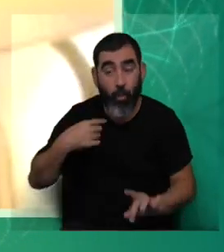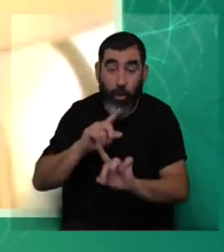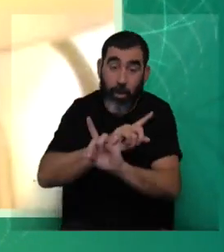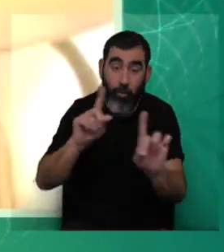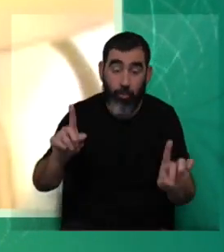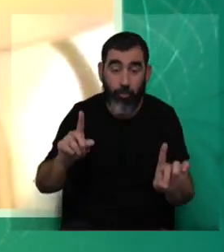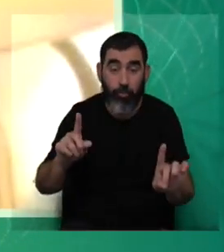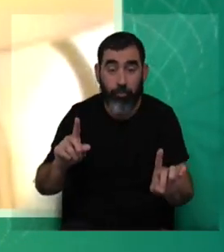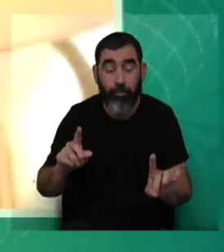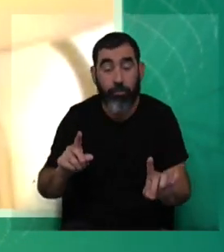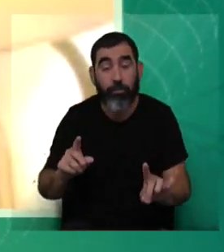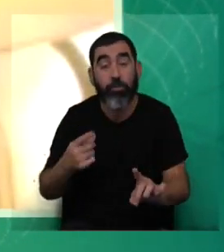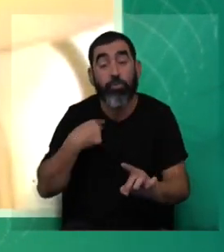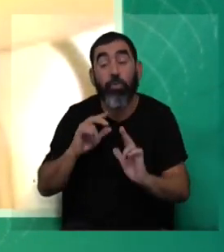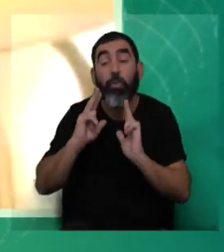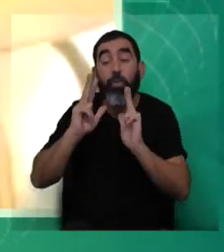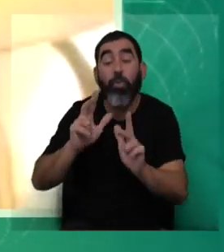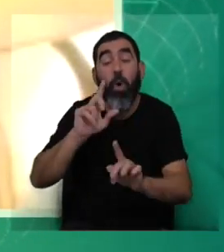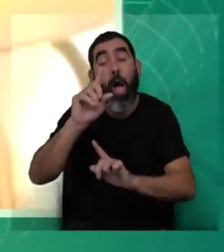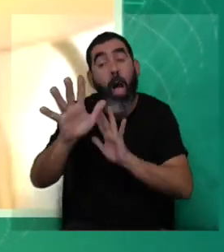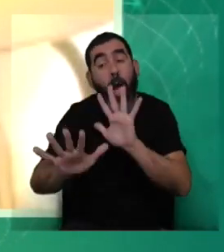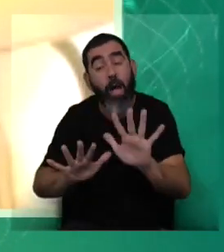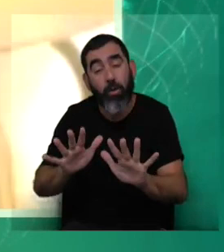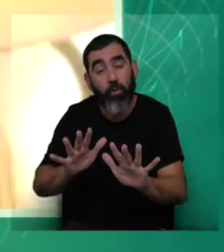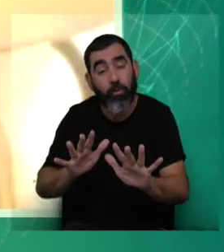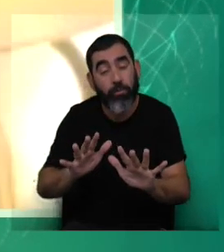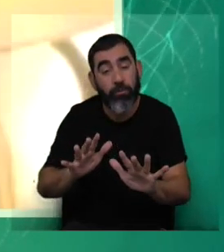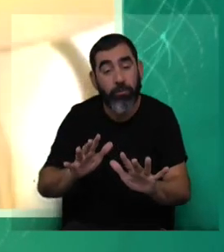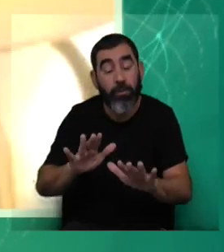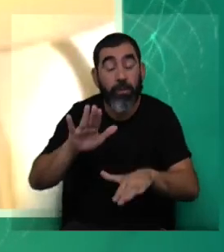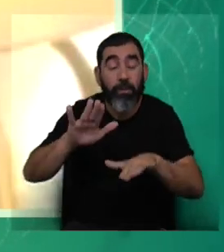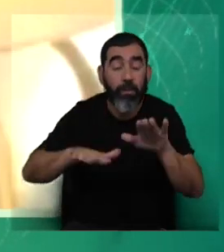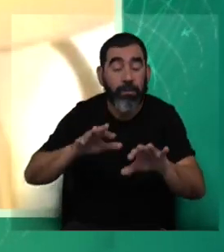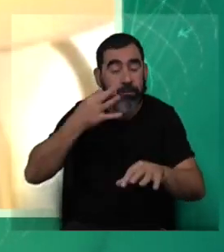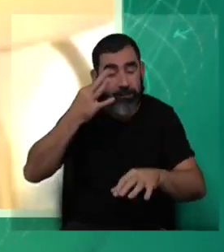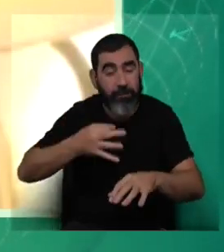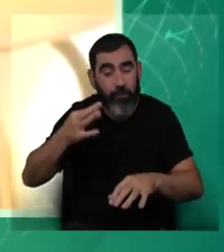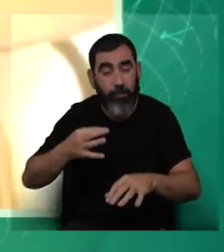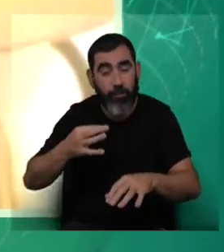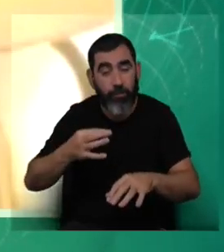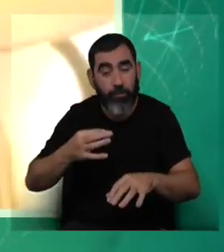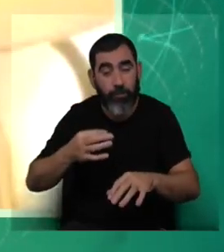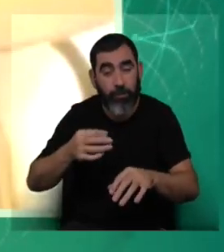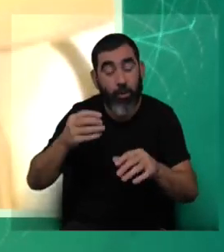sea, yo me estoy anticipando a algo que por el lado que seguramente se vaya al Congreso con respecto